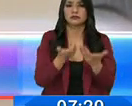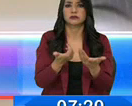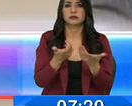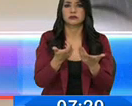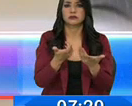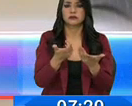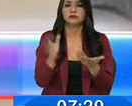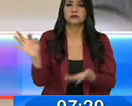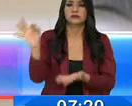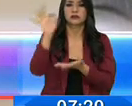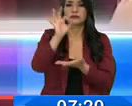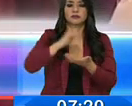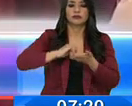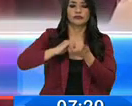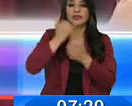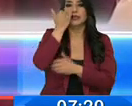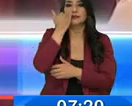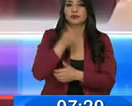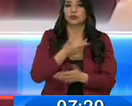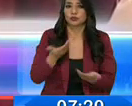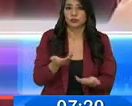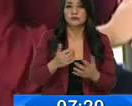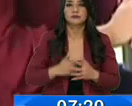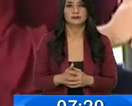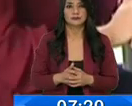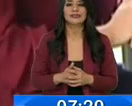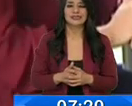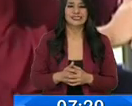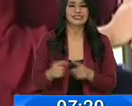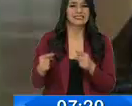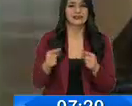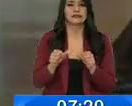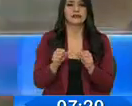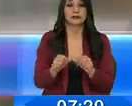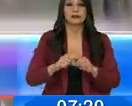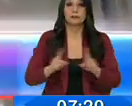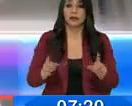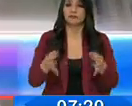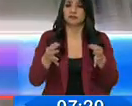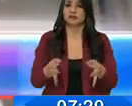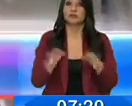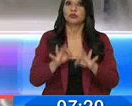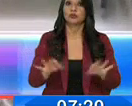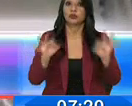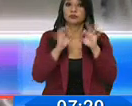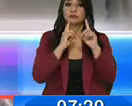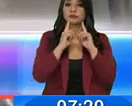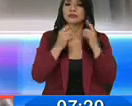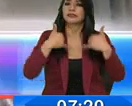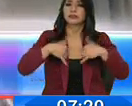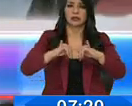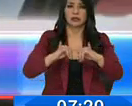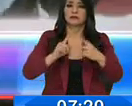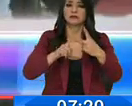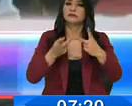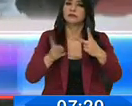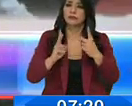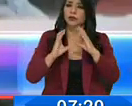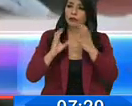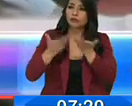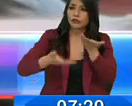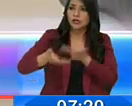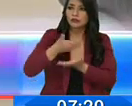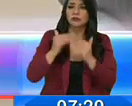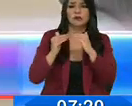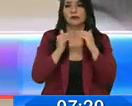por la CONALLE. Y que si bien la tensión no se disipa, lo firme sería mantener el diálogo, así como los canales